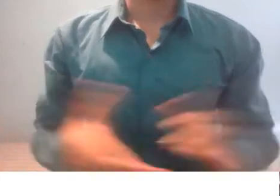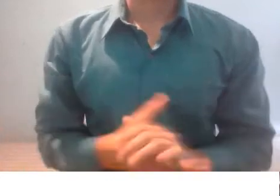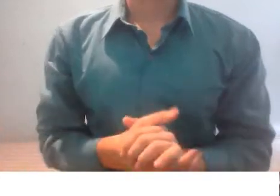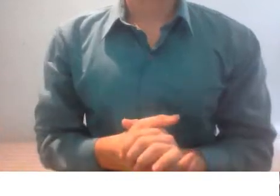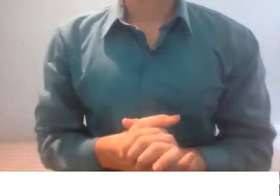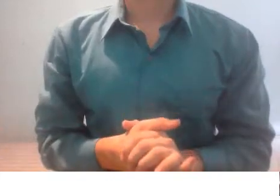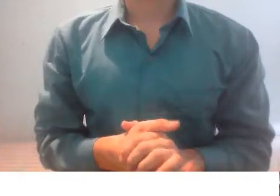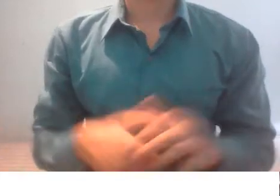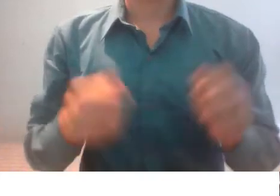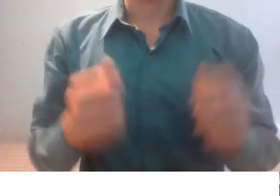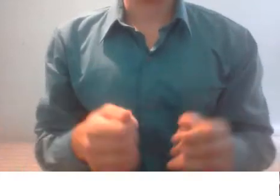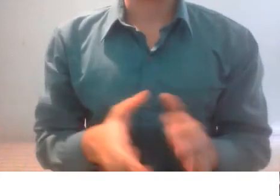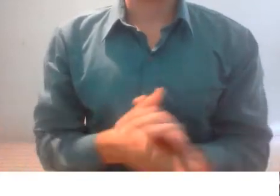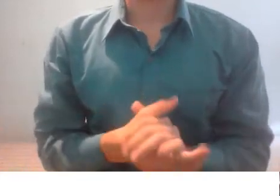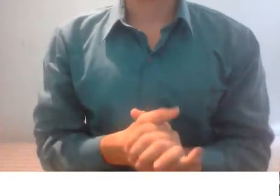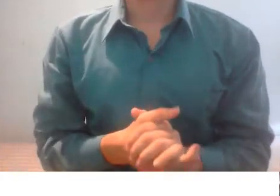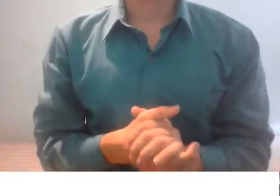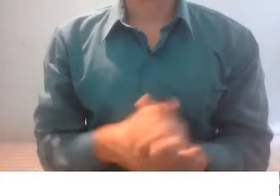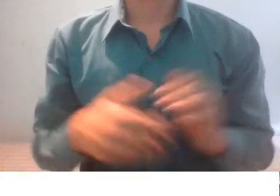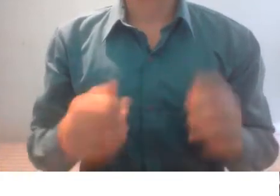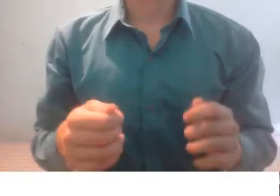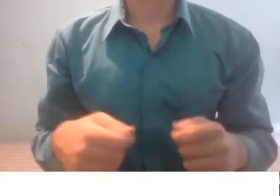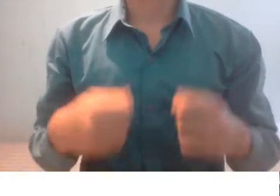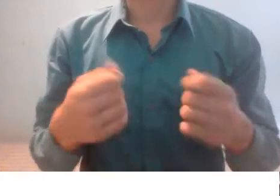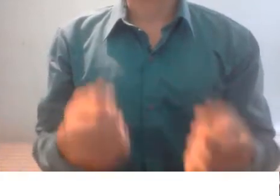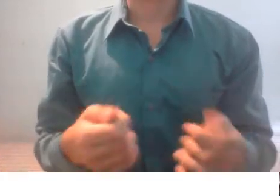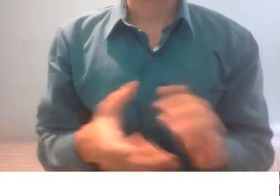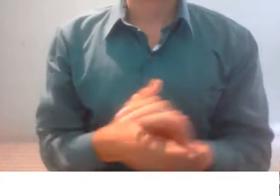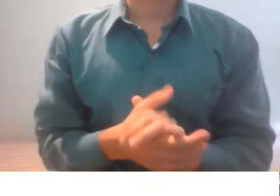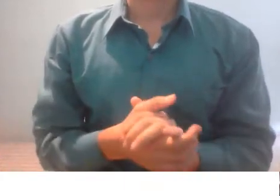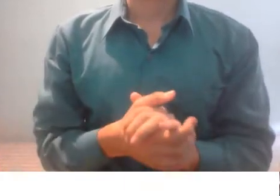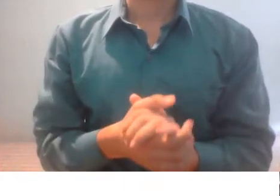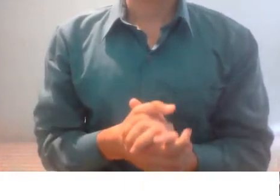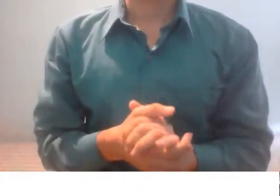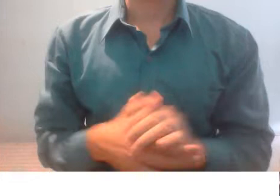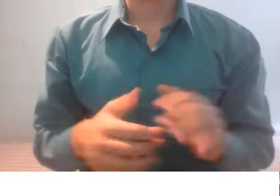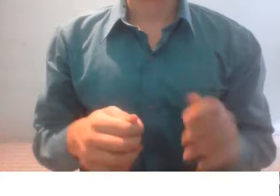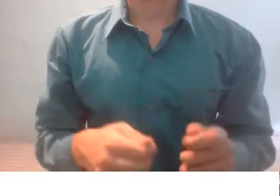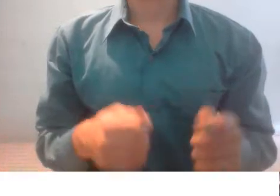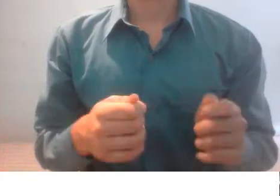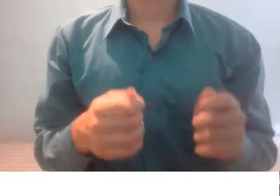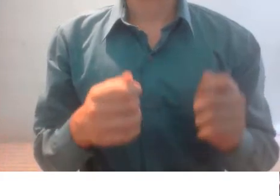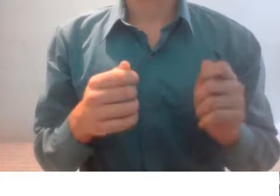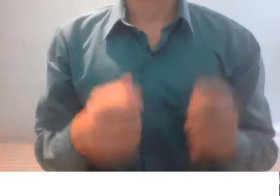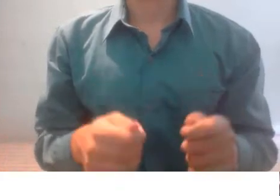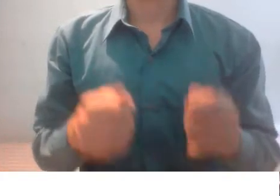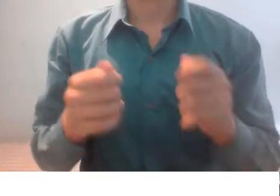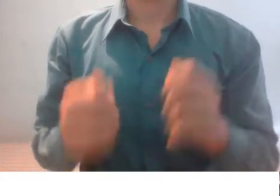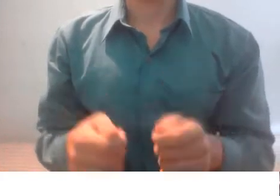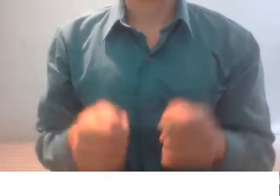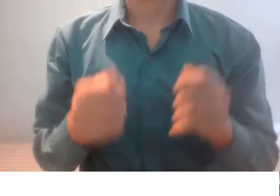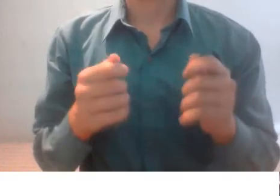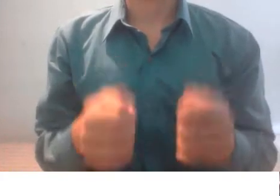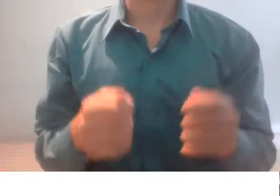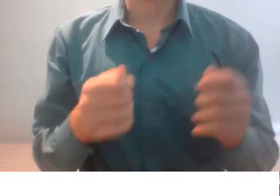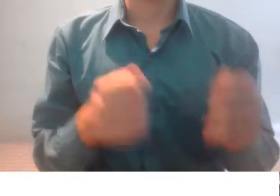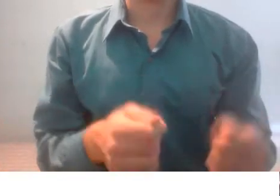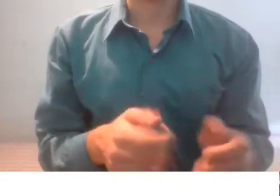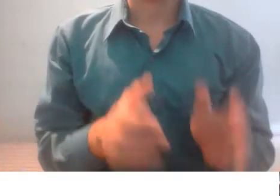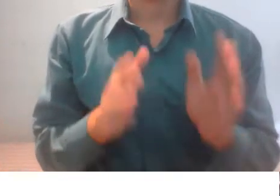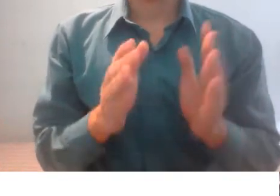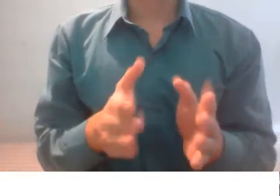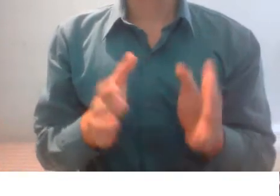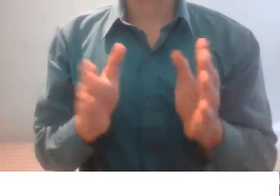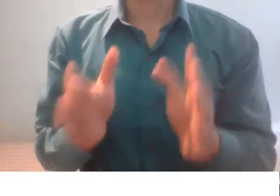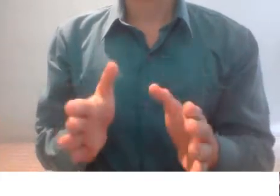Se acaba de informar por parte del SAT que la empresa Interjet ha sido embargada por precisamente no cumplir con las obligaciones fiscales que debió haber